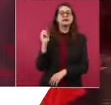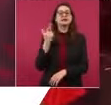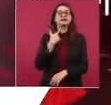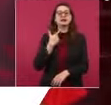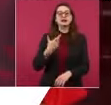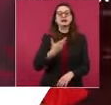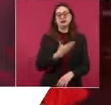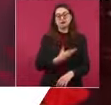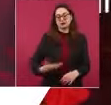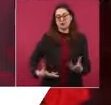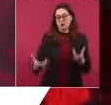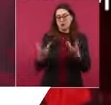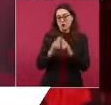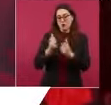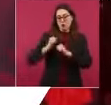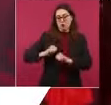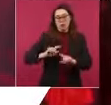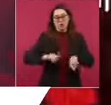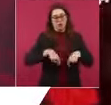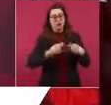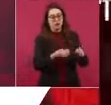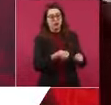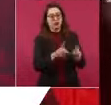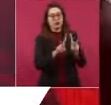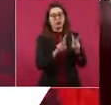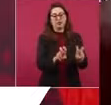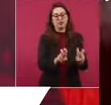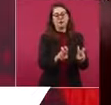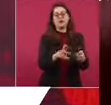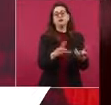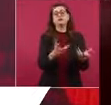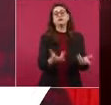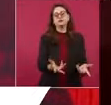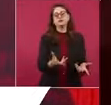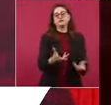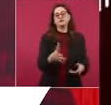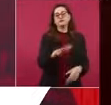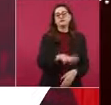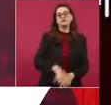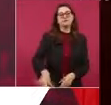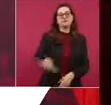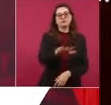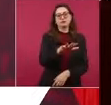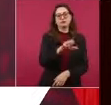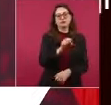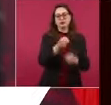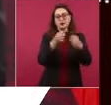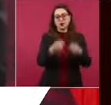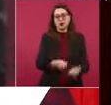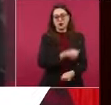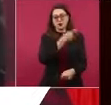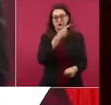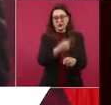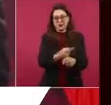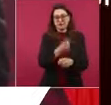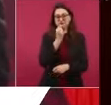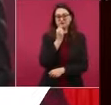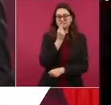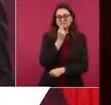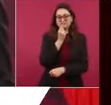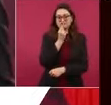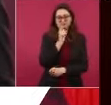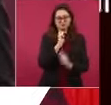de los colegas, abordó el tema de la corrupción burocrática y de algunos funcionarios